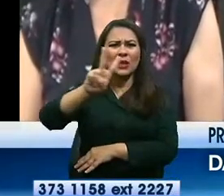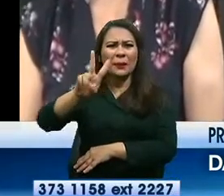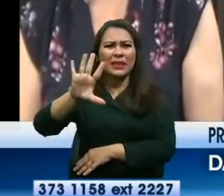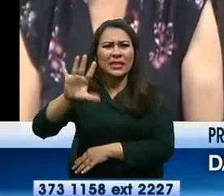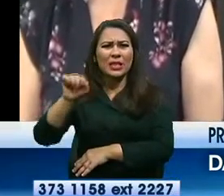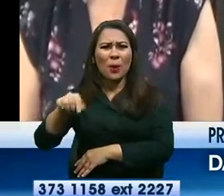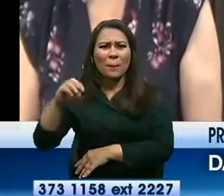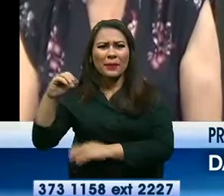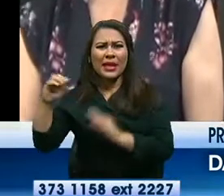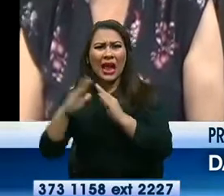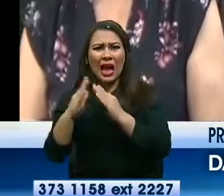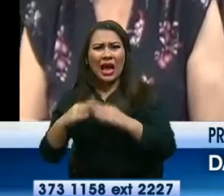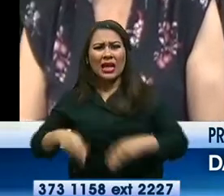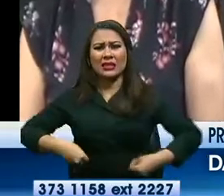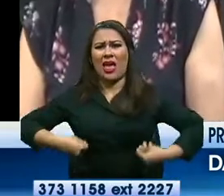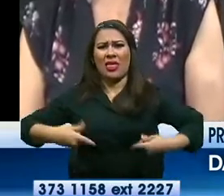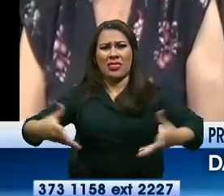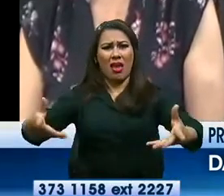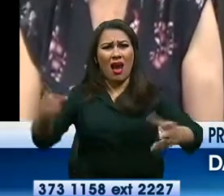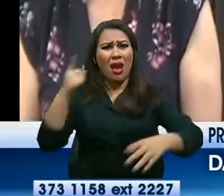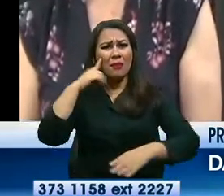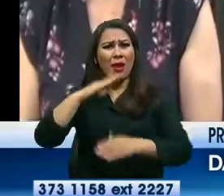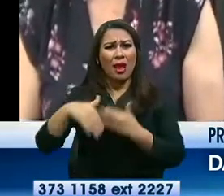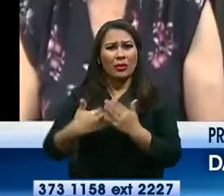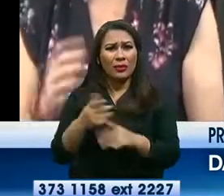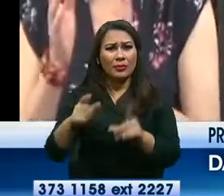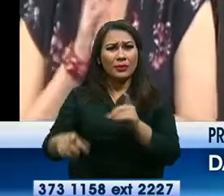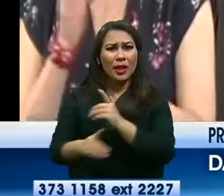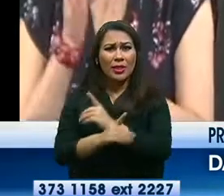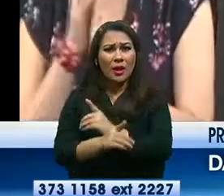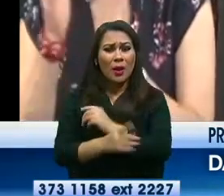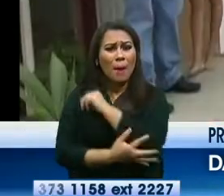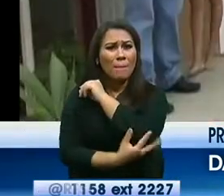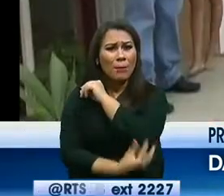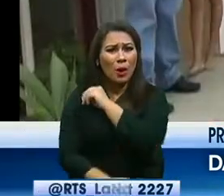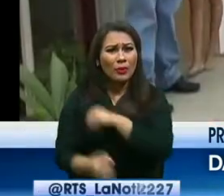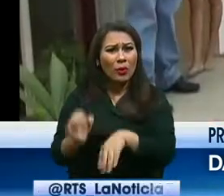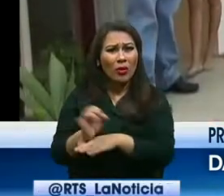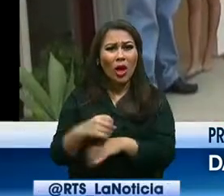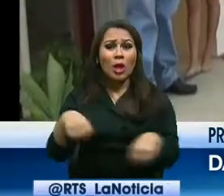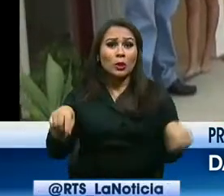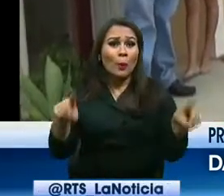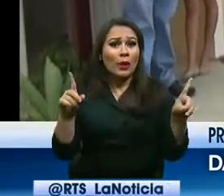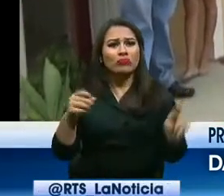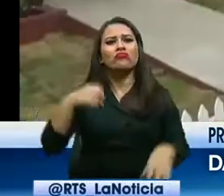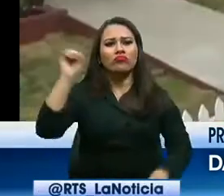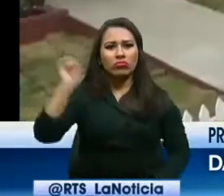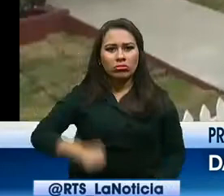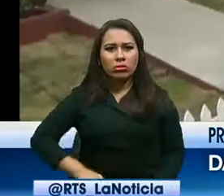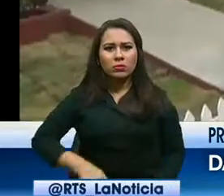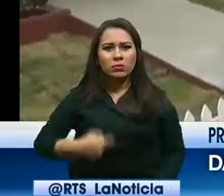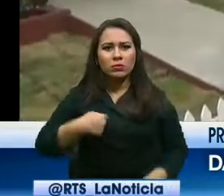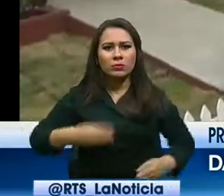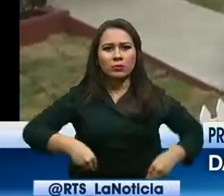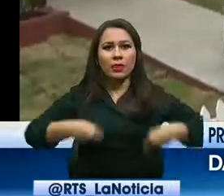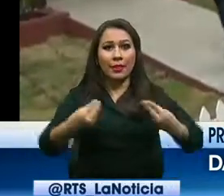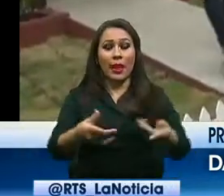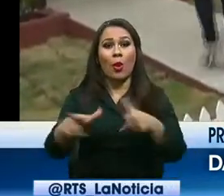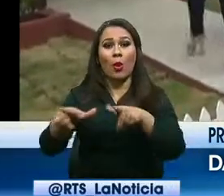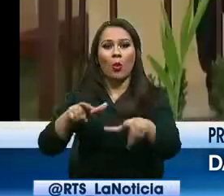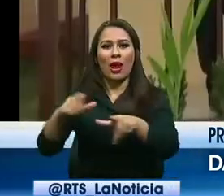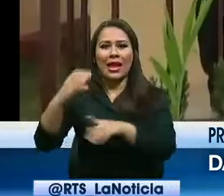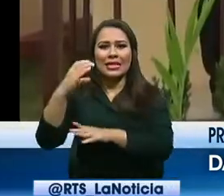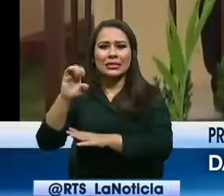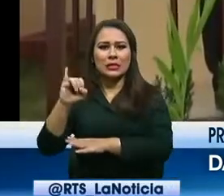325 mil casas para todas las personas pobres del Ecuador. Las casas fueron construidas en el sector de Ceibo Renacer, sitio